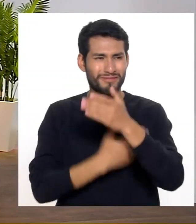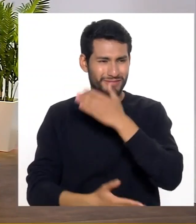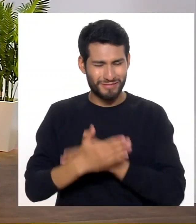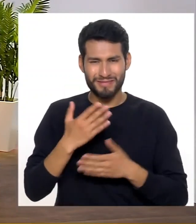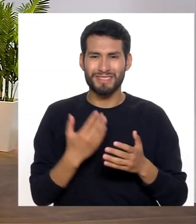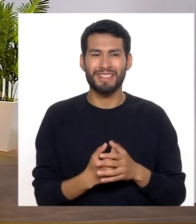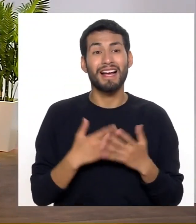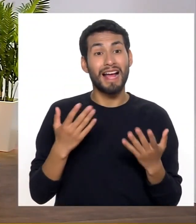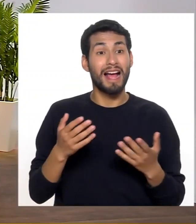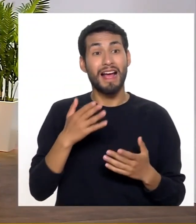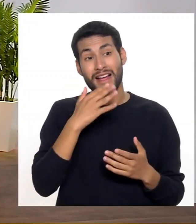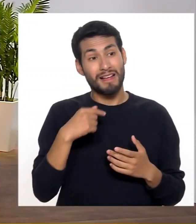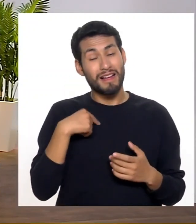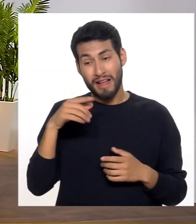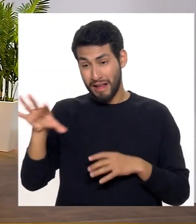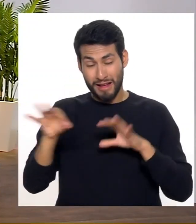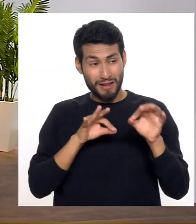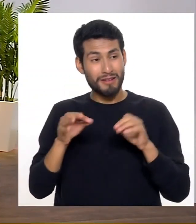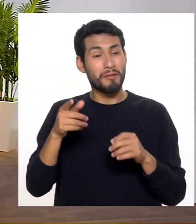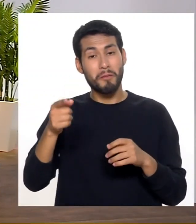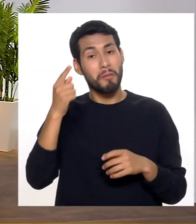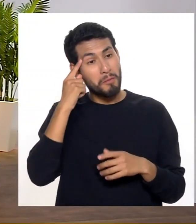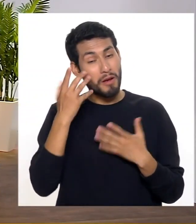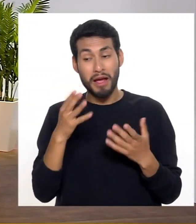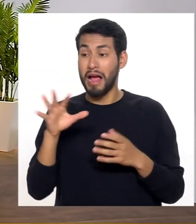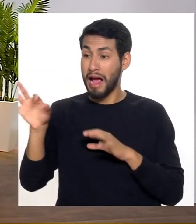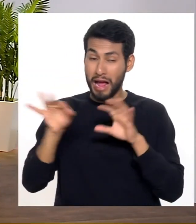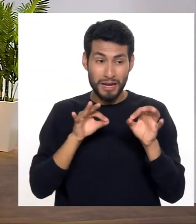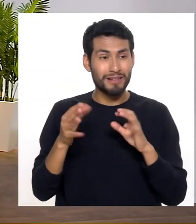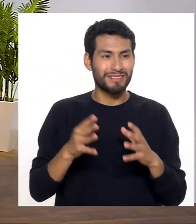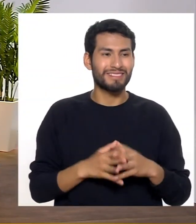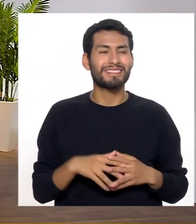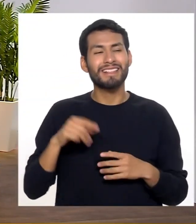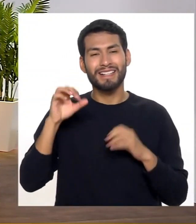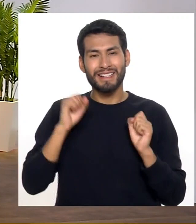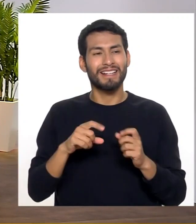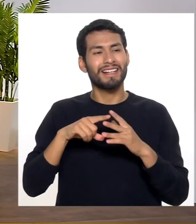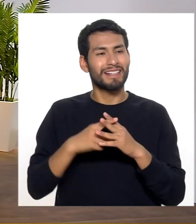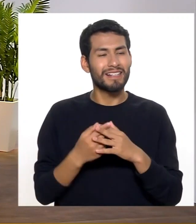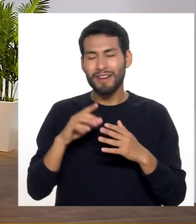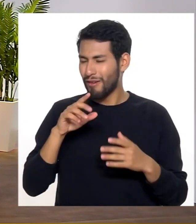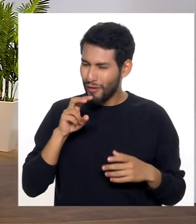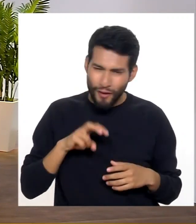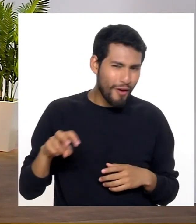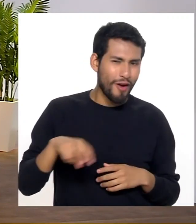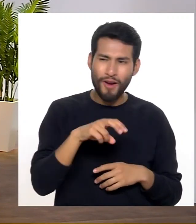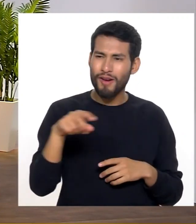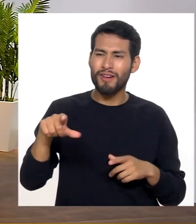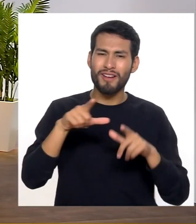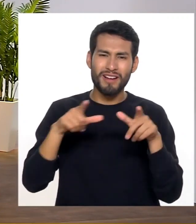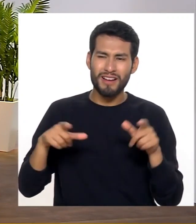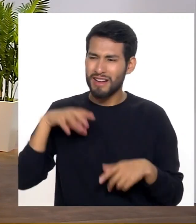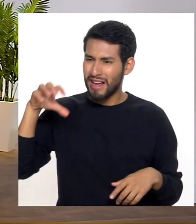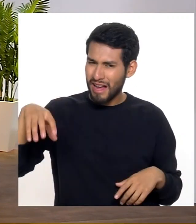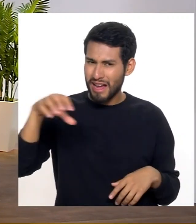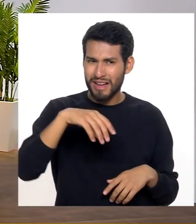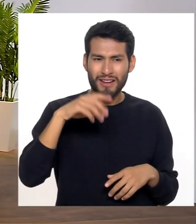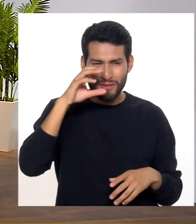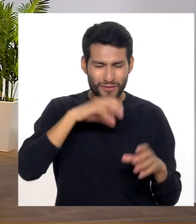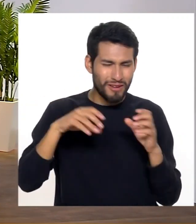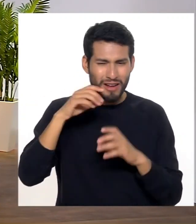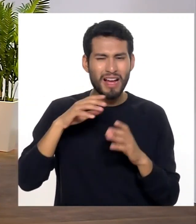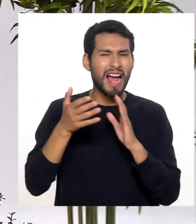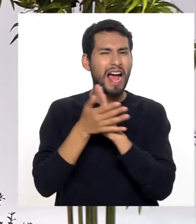discapacidad, dijimos, vamos a hacer un casting. Lo que tú dices, un casting. Y comenzamos a recorrer todos los CARS buscando ese